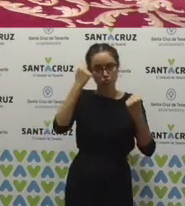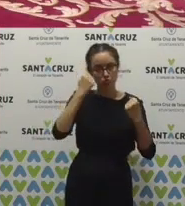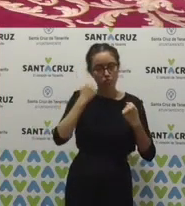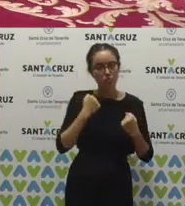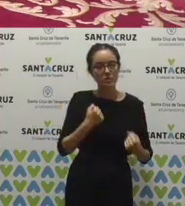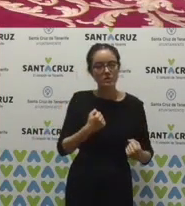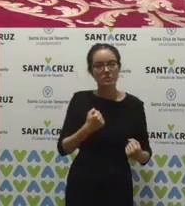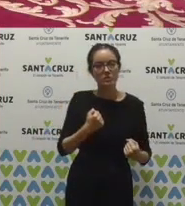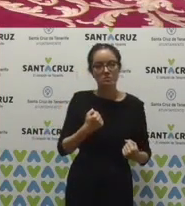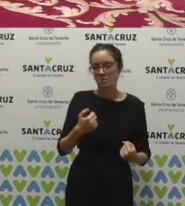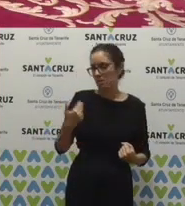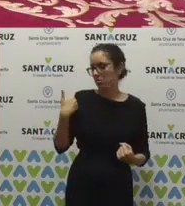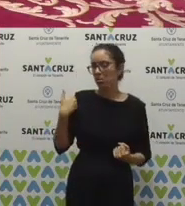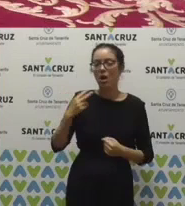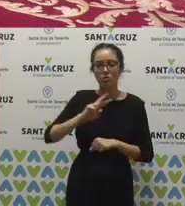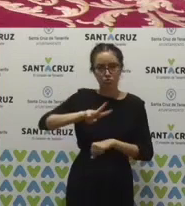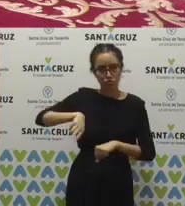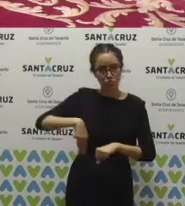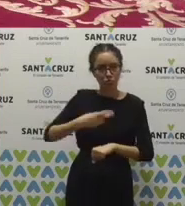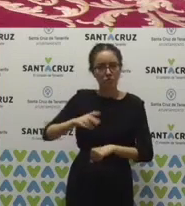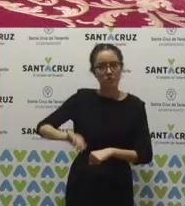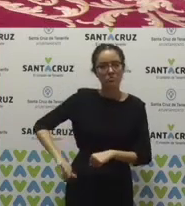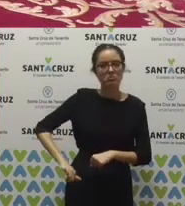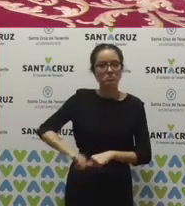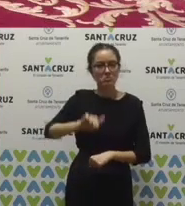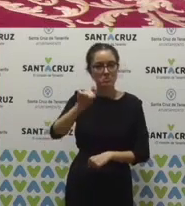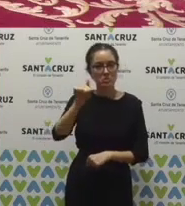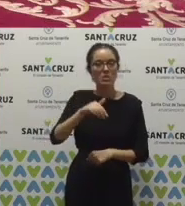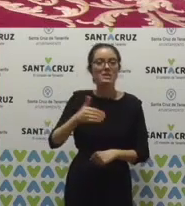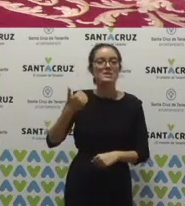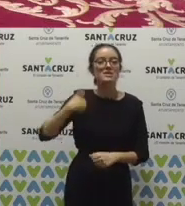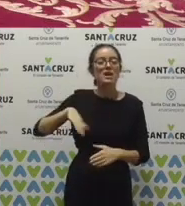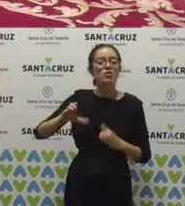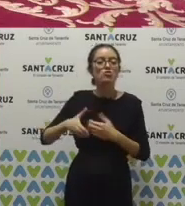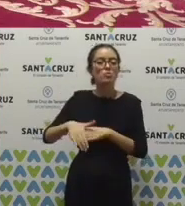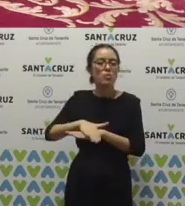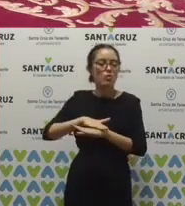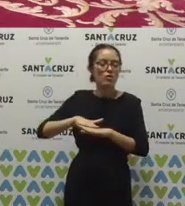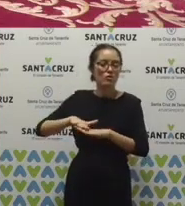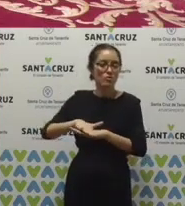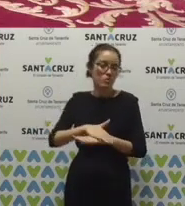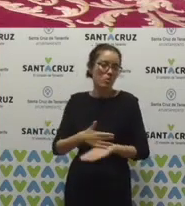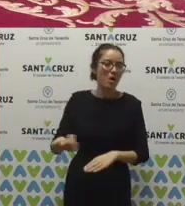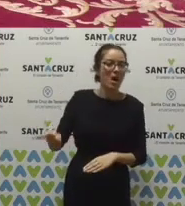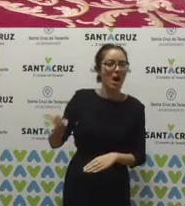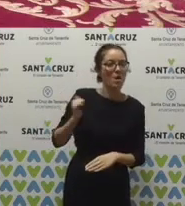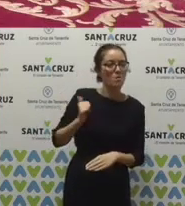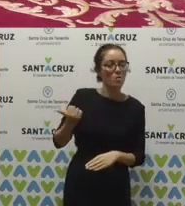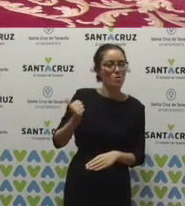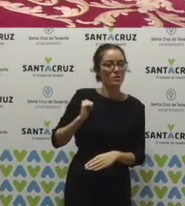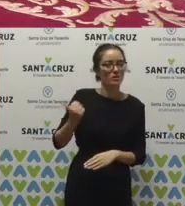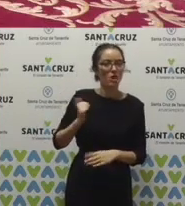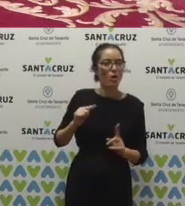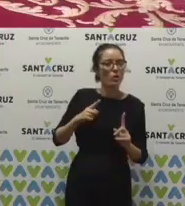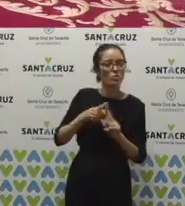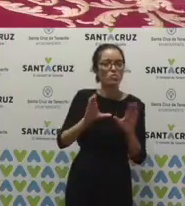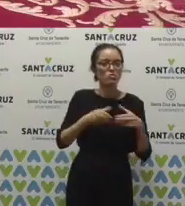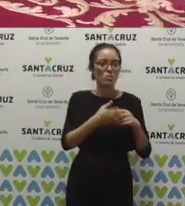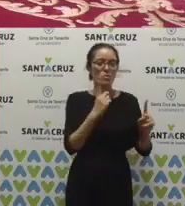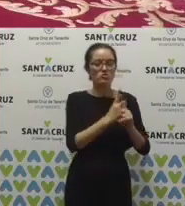apenas dos horas y ya lo está utilizando el grupo de gobierno para arremeter contra los grupos de la oposición